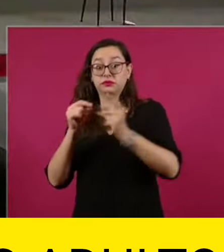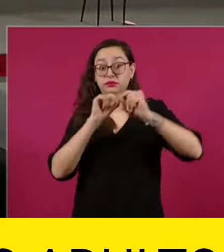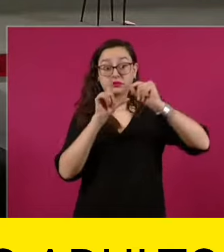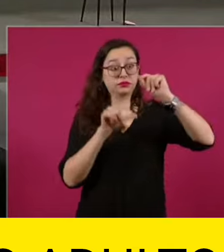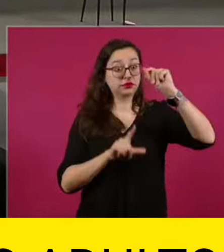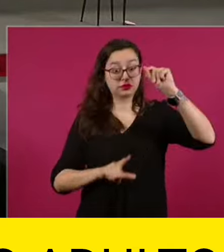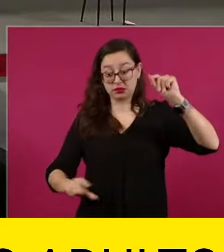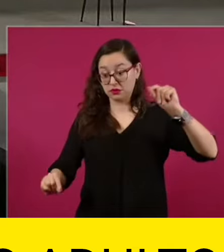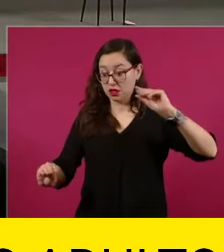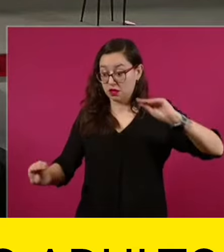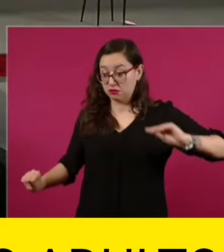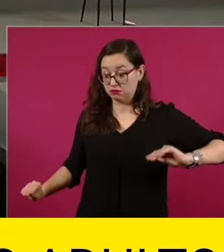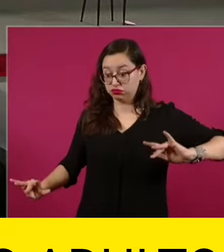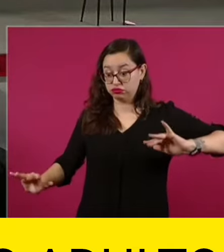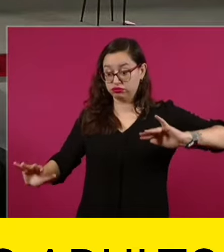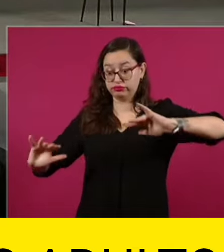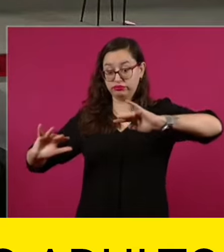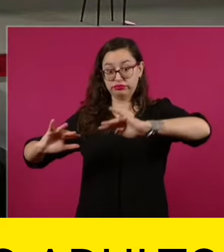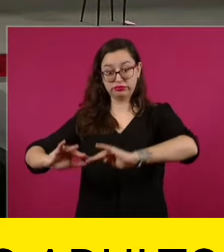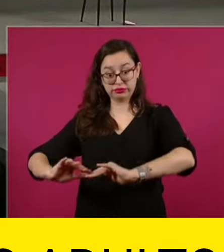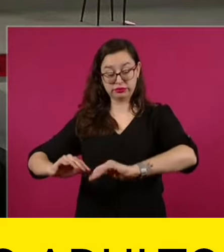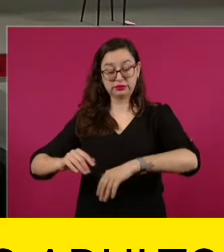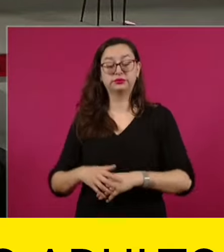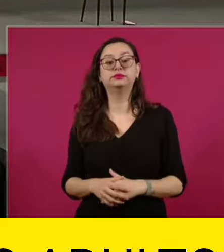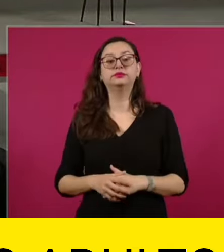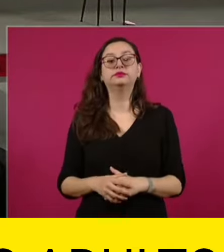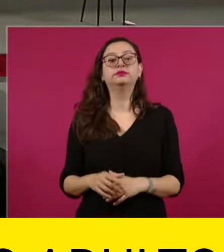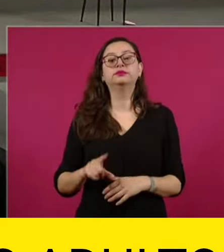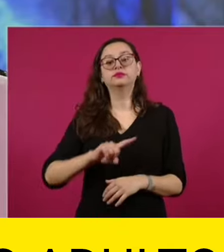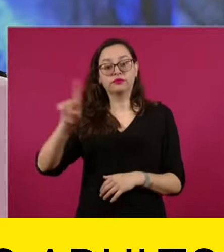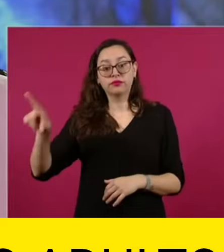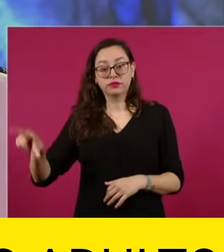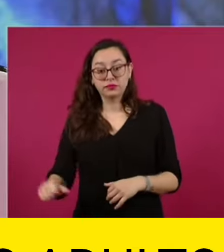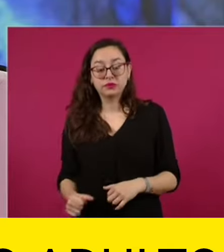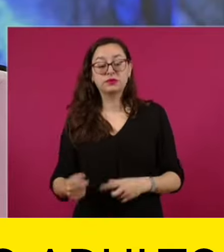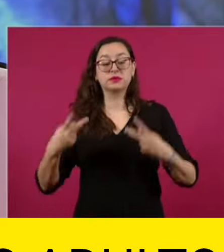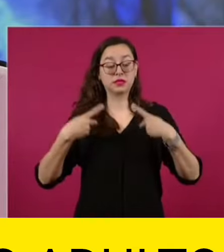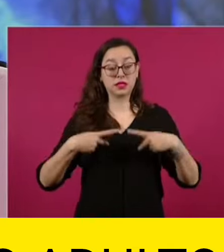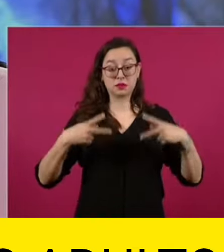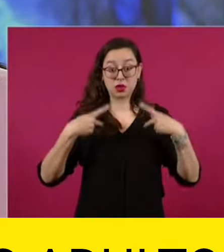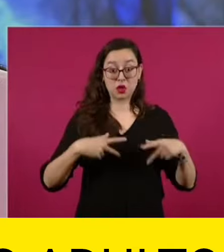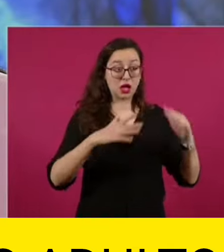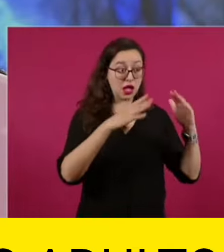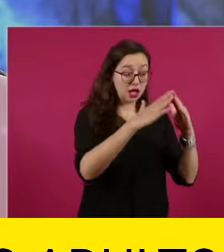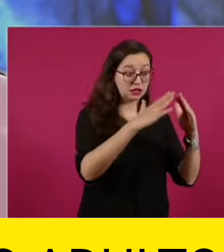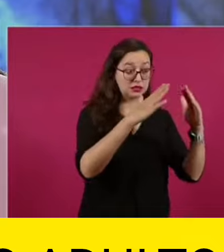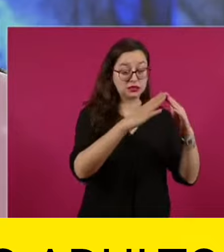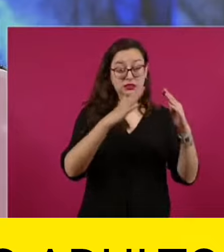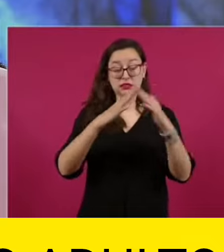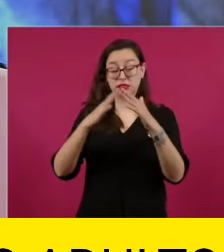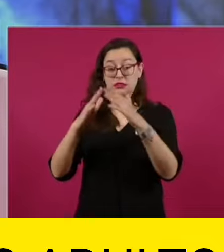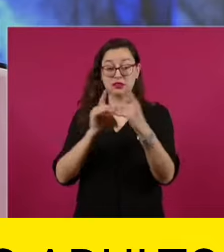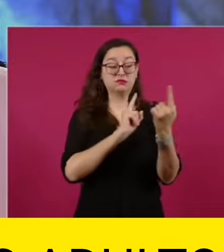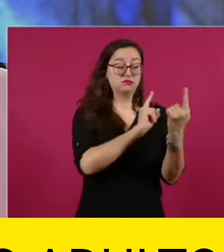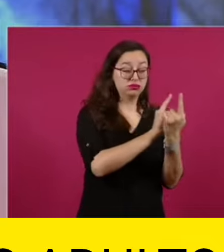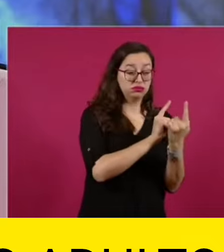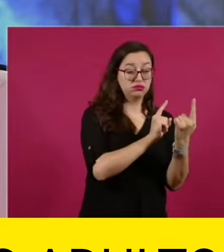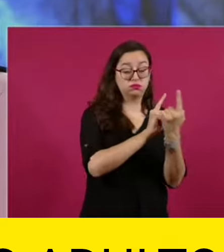el país. Adelante. Hicimos un censo de bienestar casa por casa, que esta es una tarea fundamental